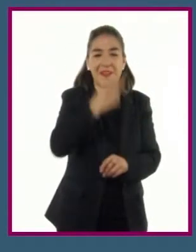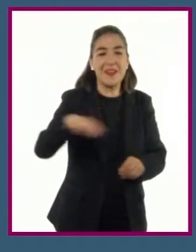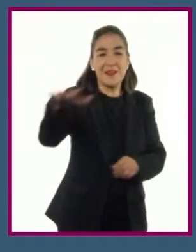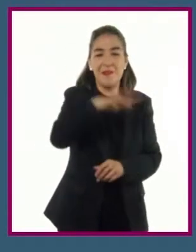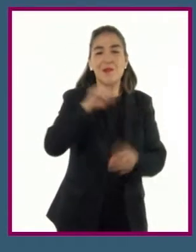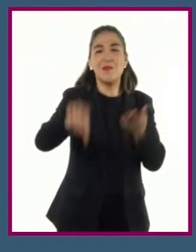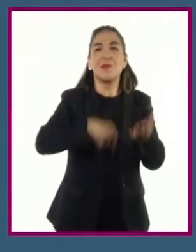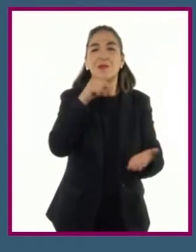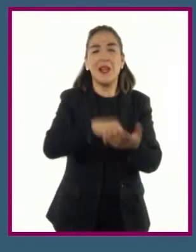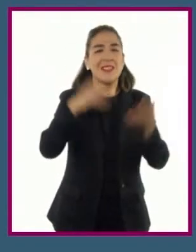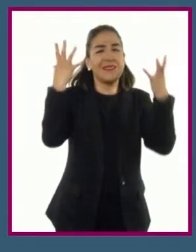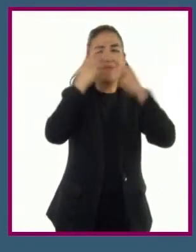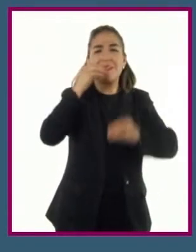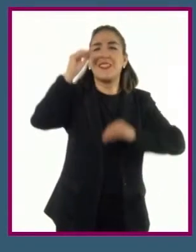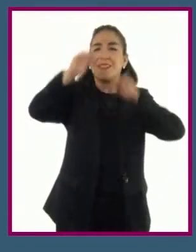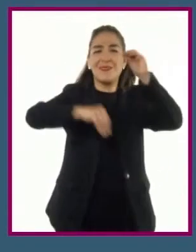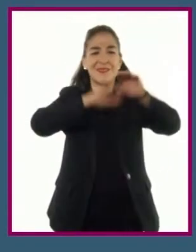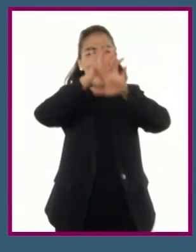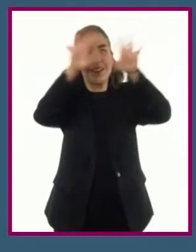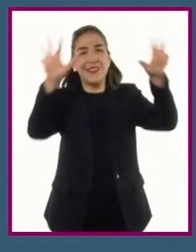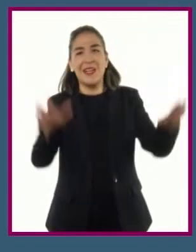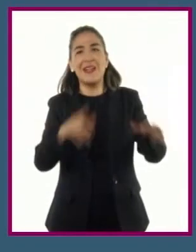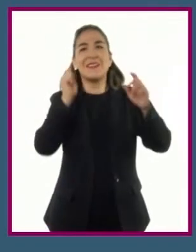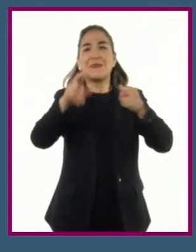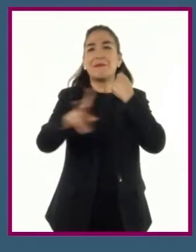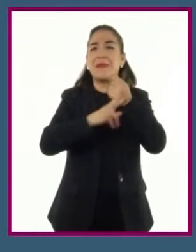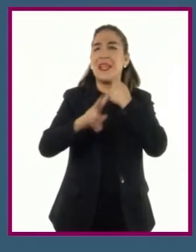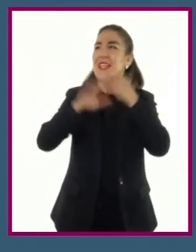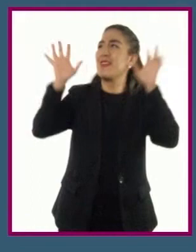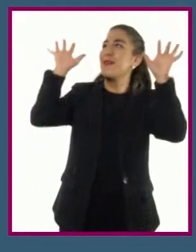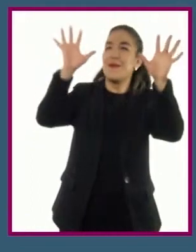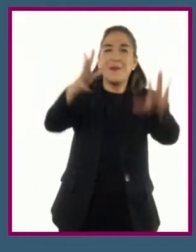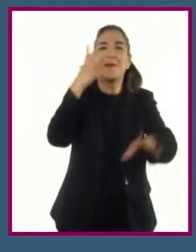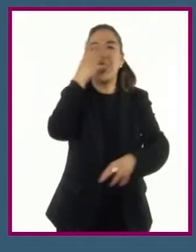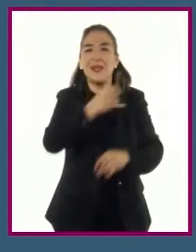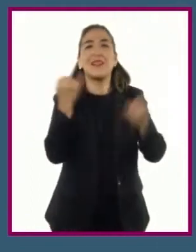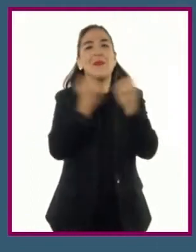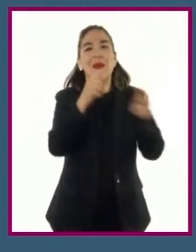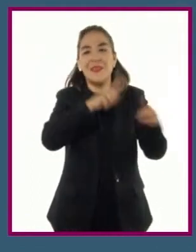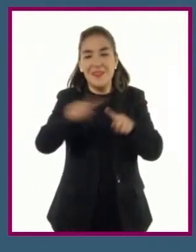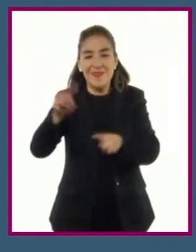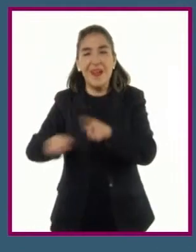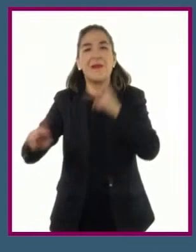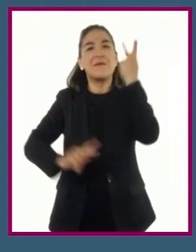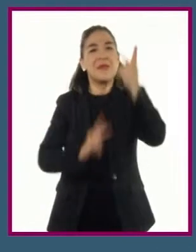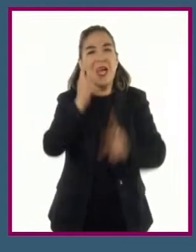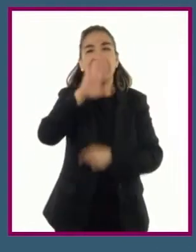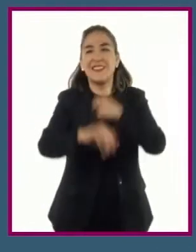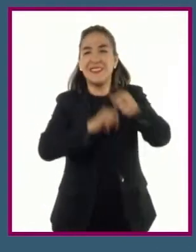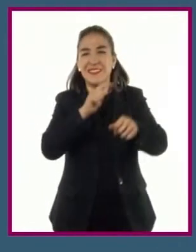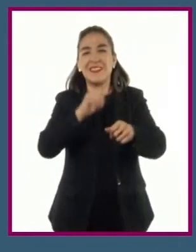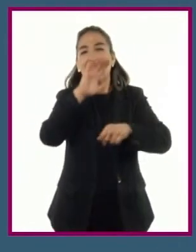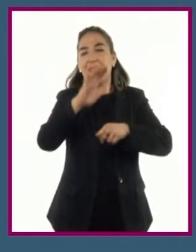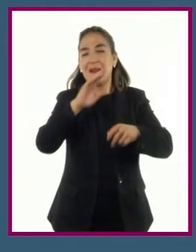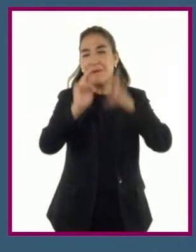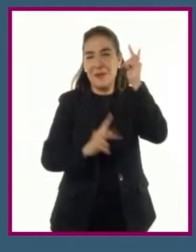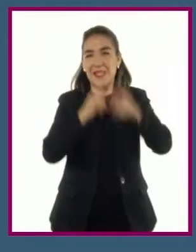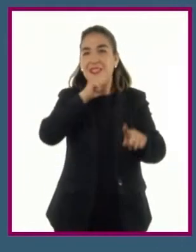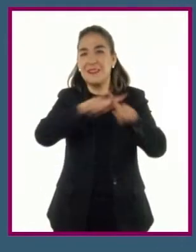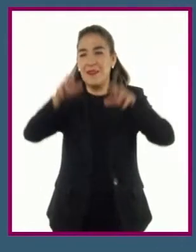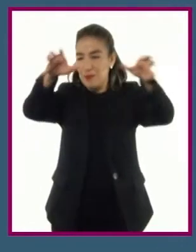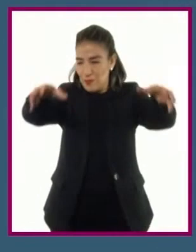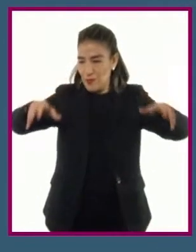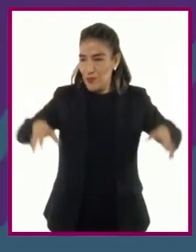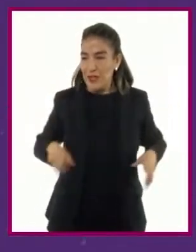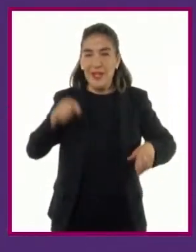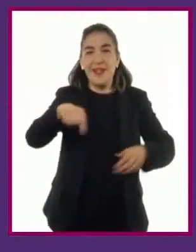de grandes, hermosos y maravillosos vitrales, así como la gran variedad de especies de plantas distribuidas en las diferentes zonas